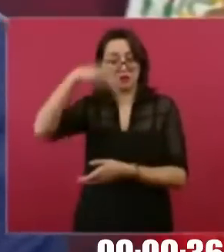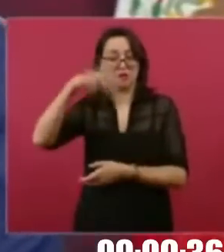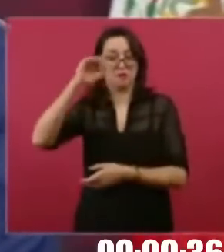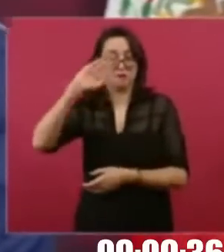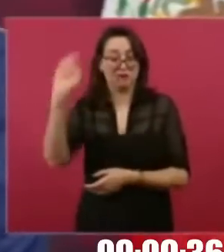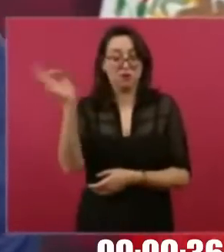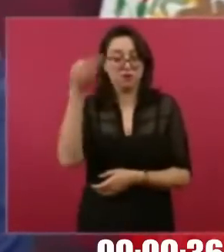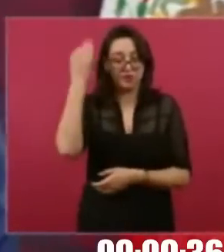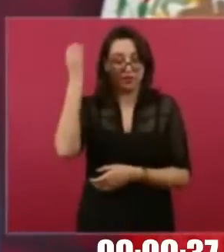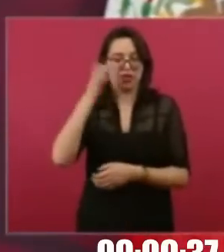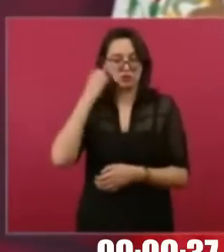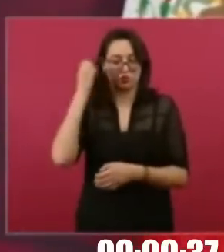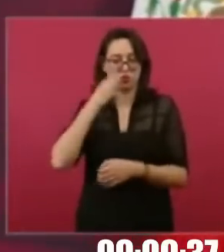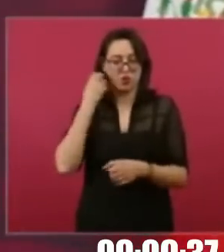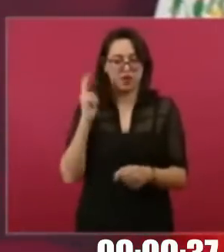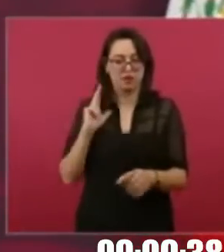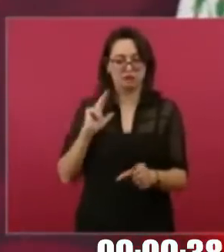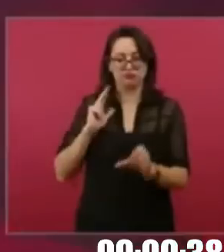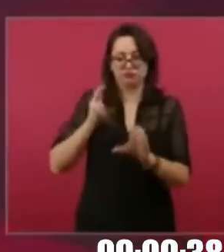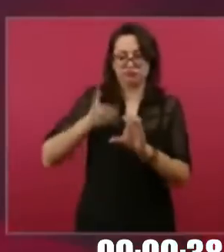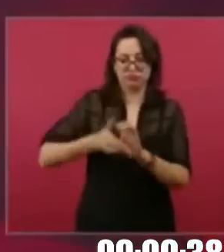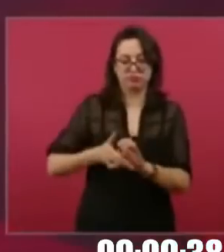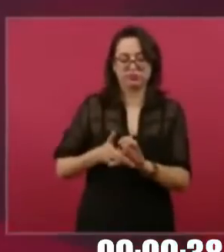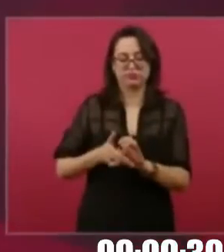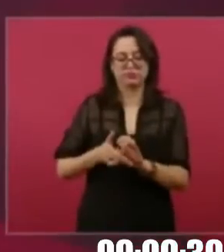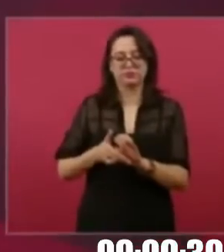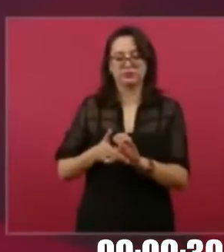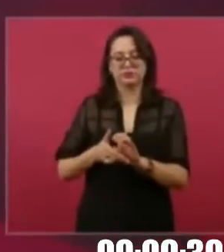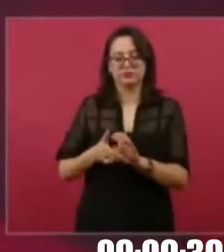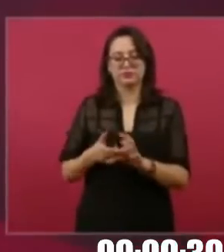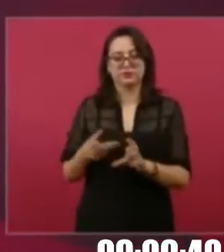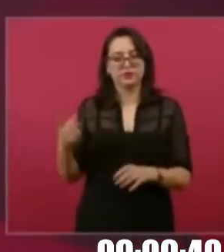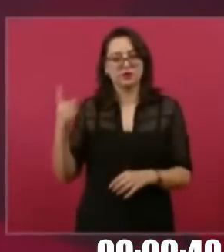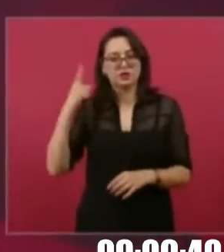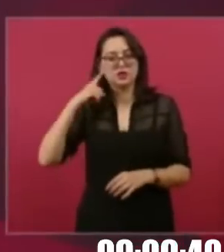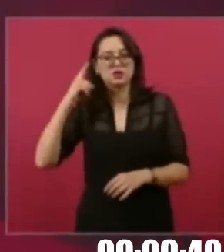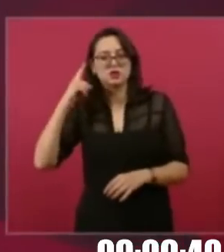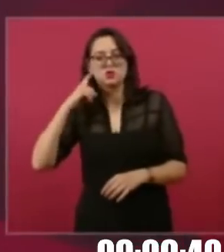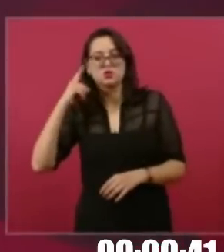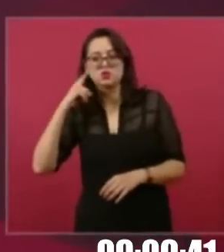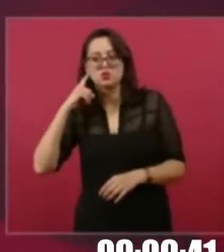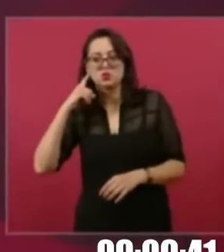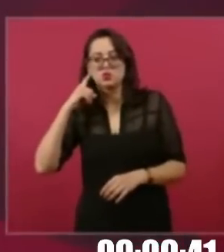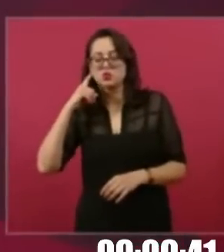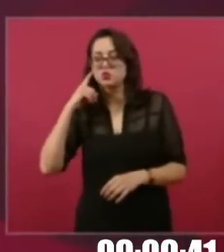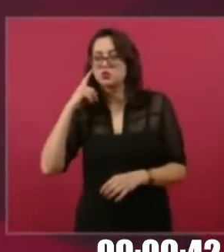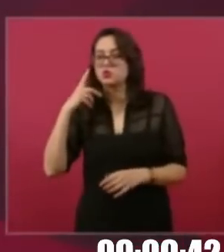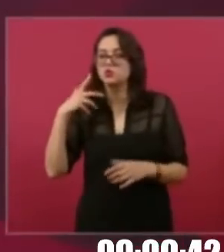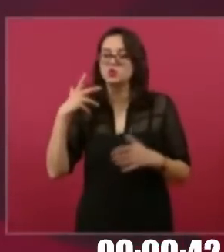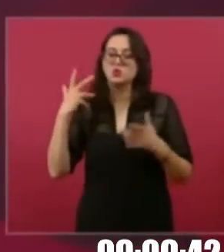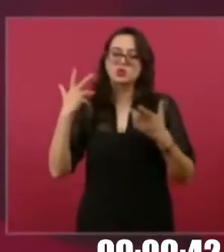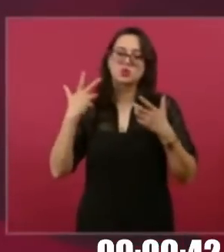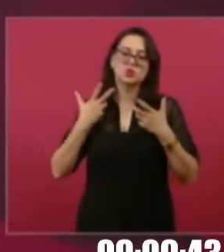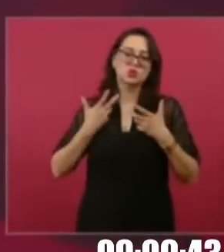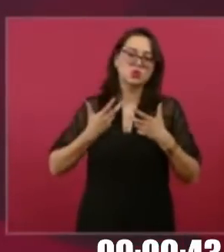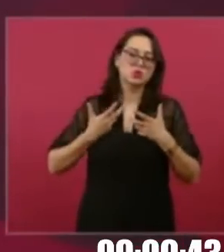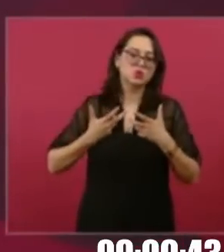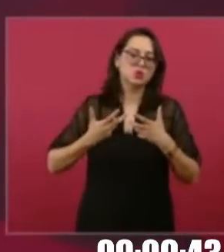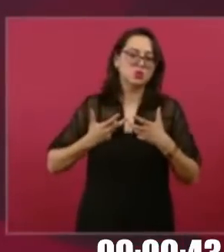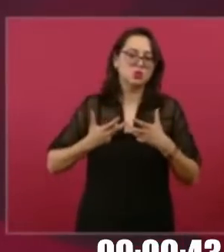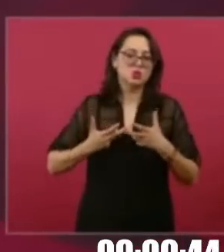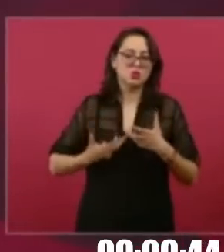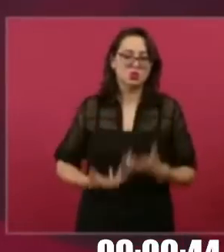se dio a conocer la noticia con un compañero un amigo que se da economía en el poli